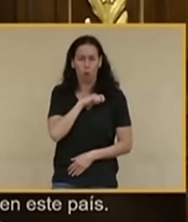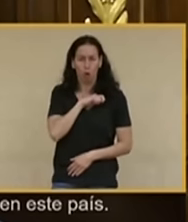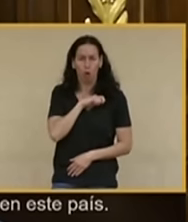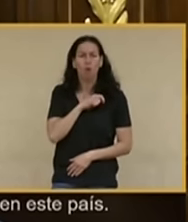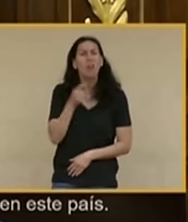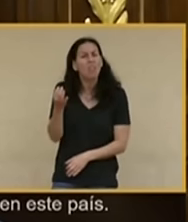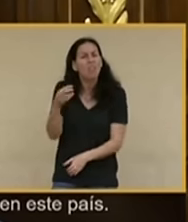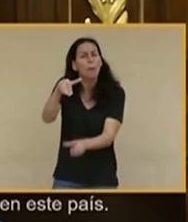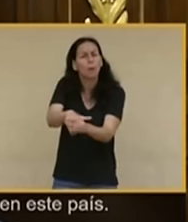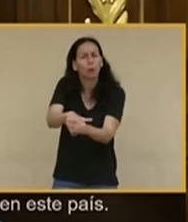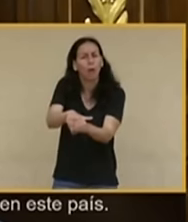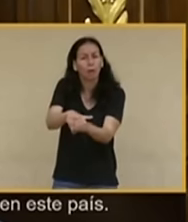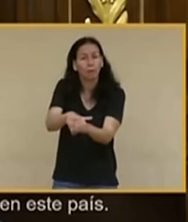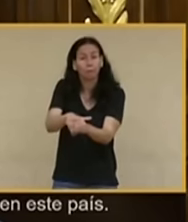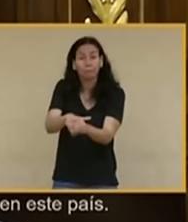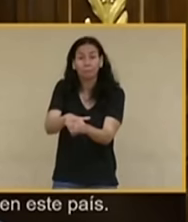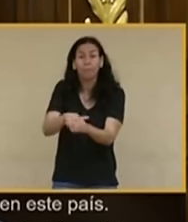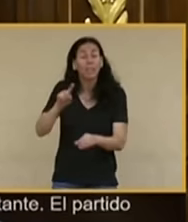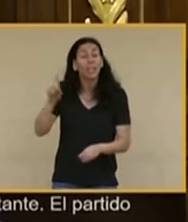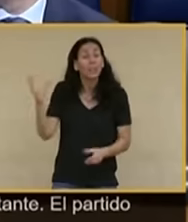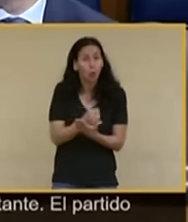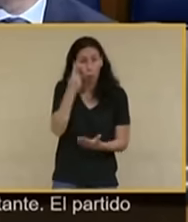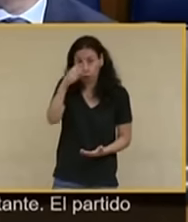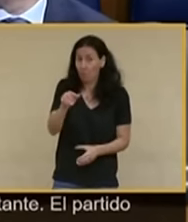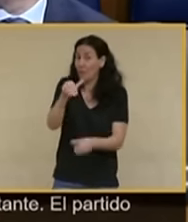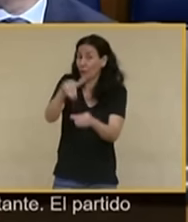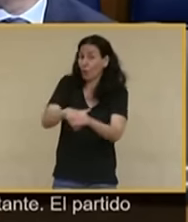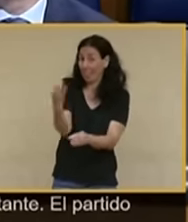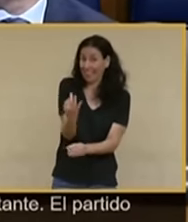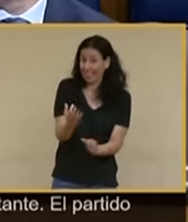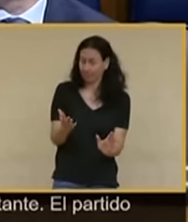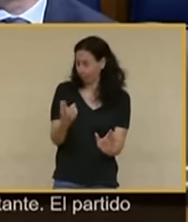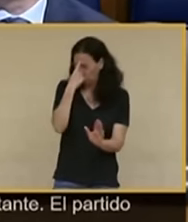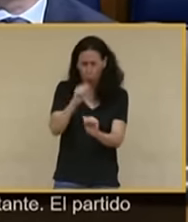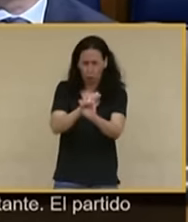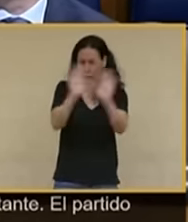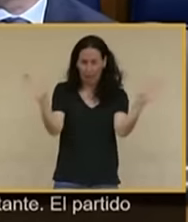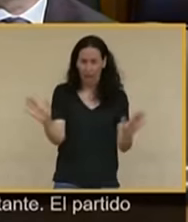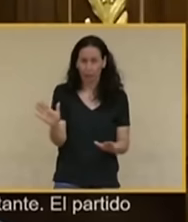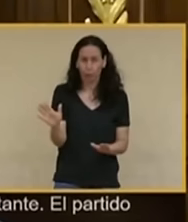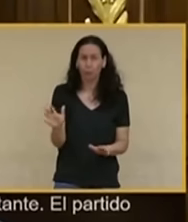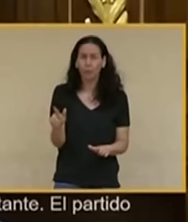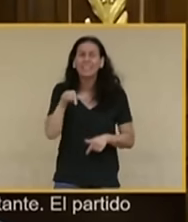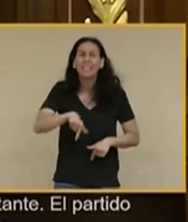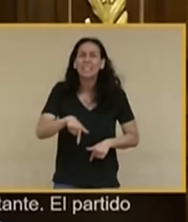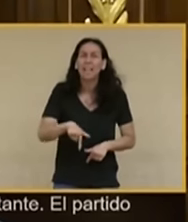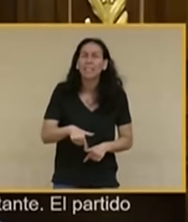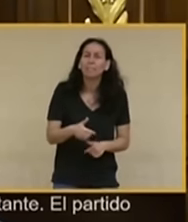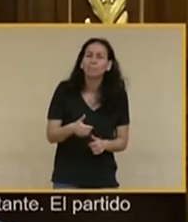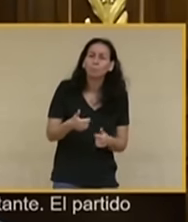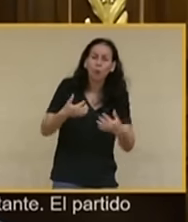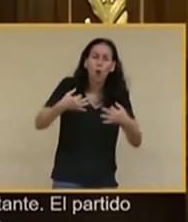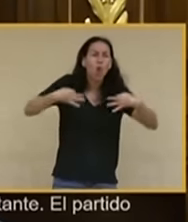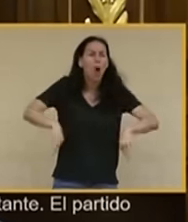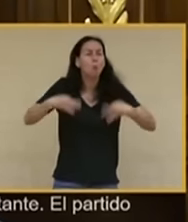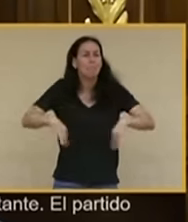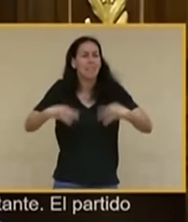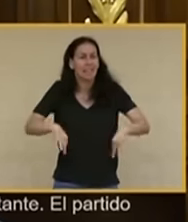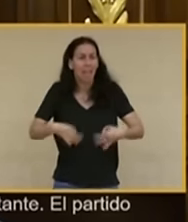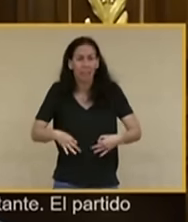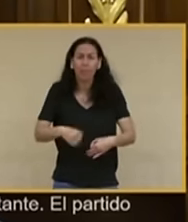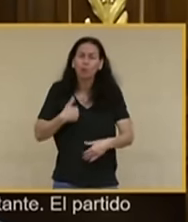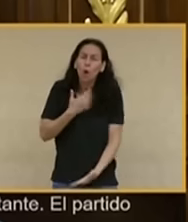Y votará. Y todo el mundo sabe lo que votará. Y desde aquí, y forma parte, con toda la humildad del mundo, interpelo a los demócratas